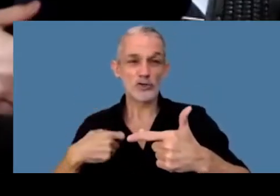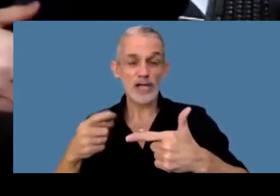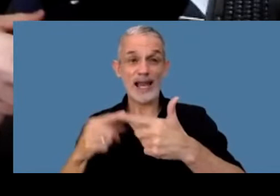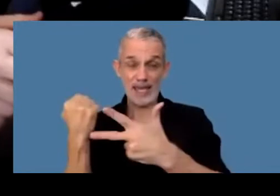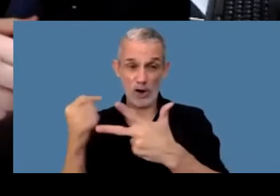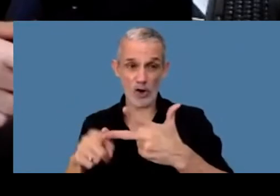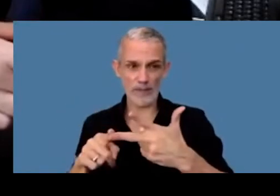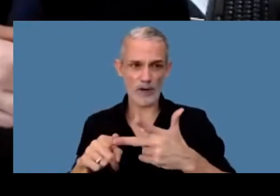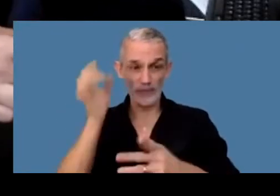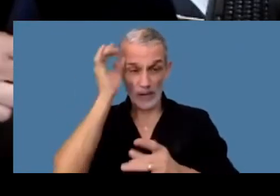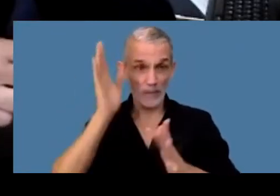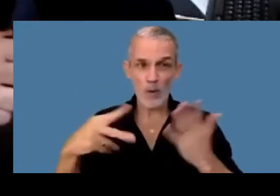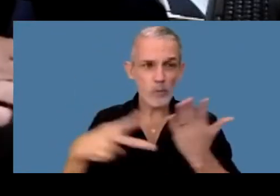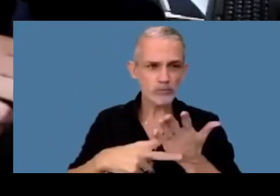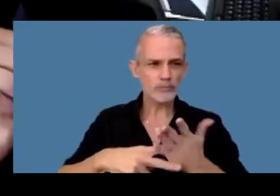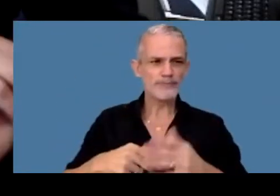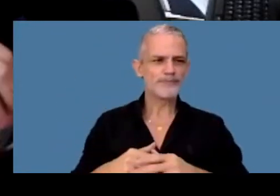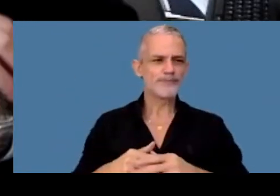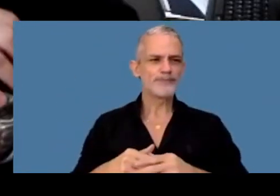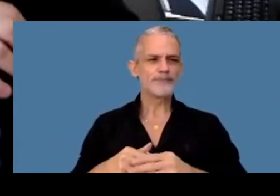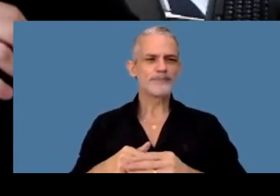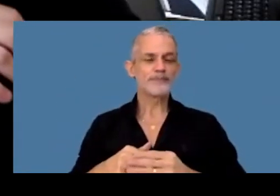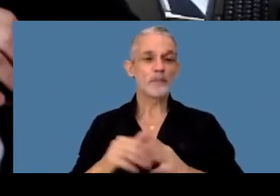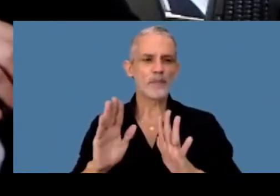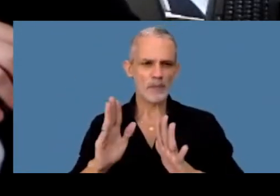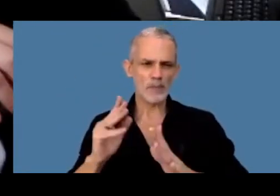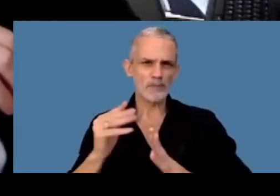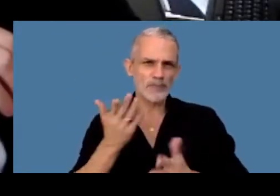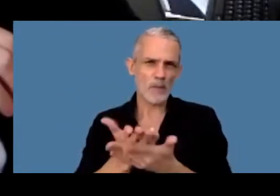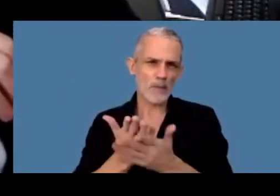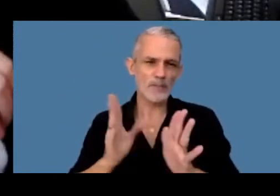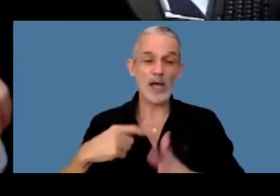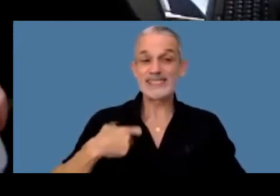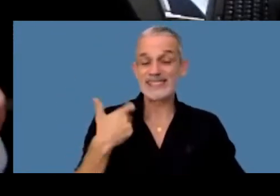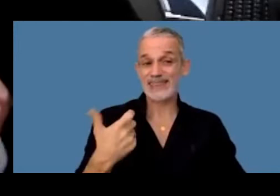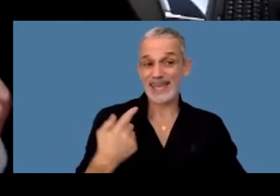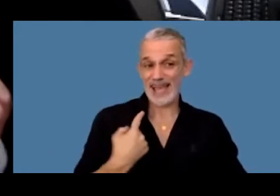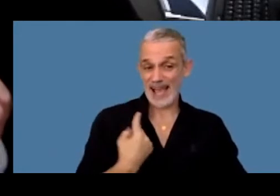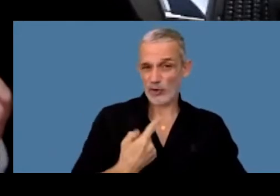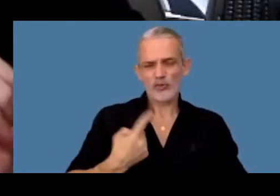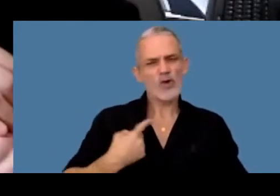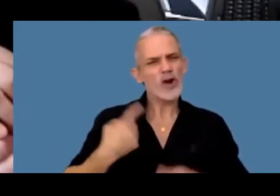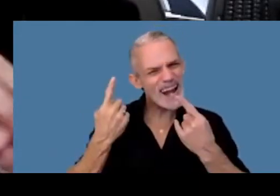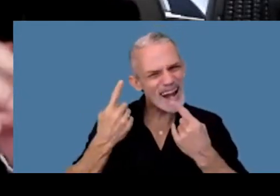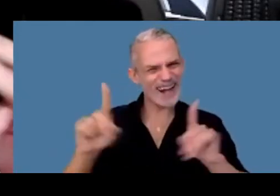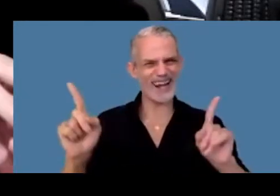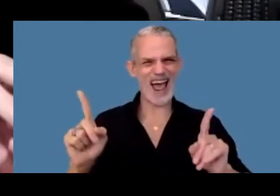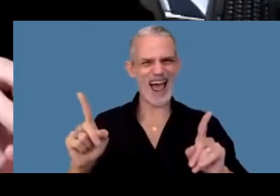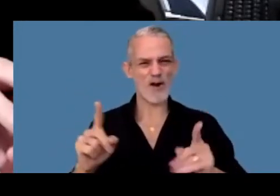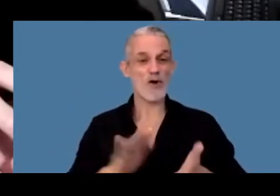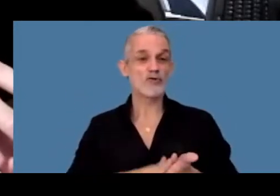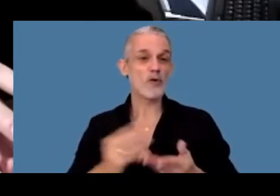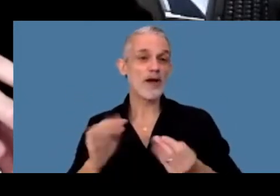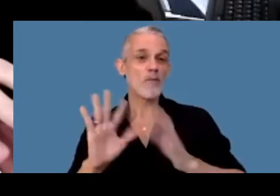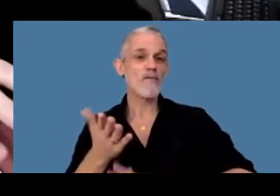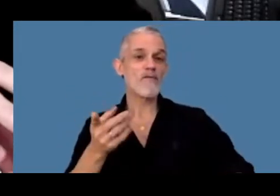cosa, como para plantearlo, nuestro sindicato es raro en términos de, es como un mix entre